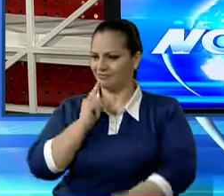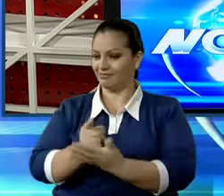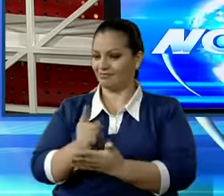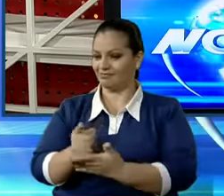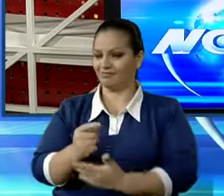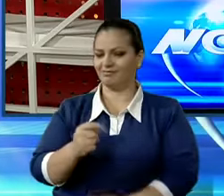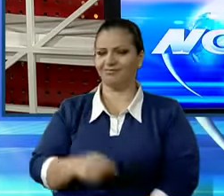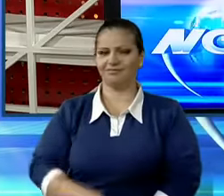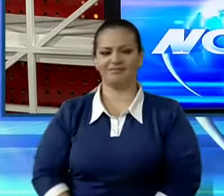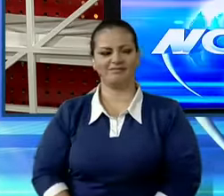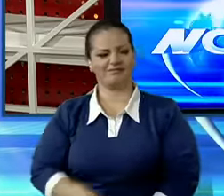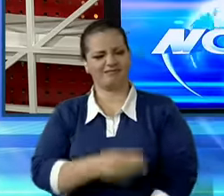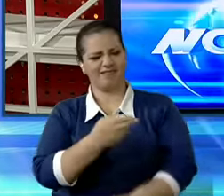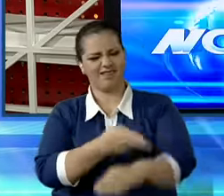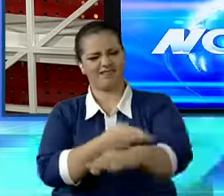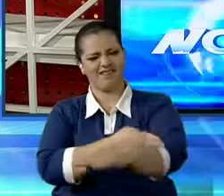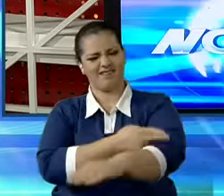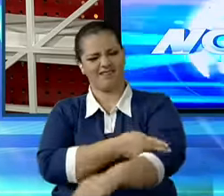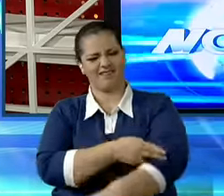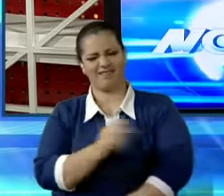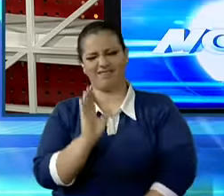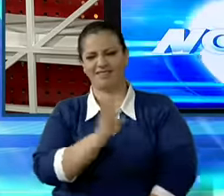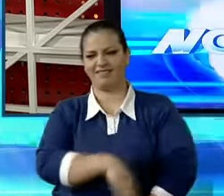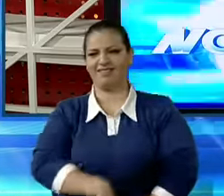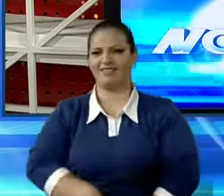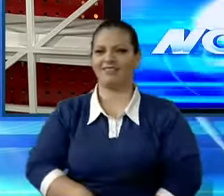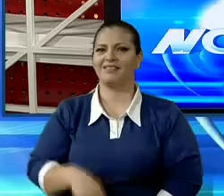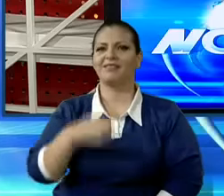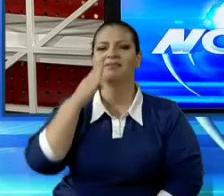vacancísima. Tampoco exagere, ¿eh? Bueno.